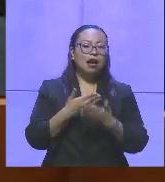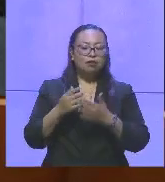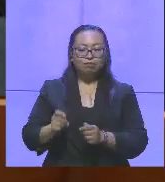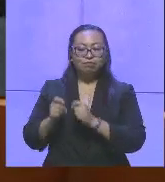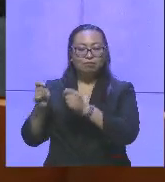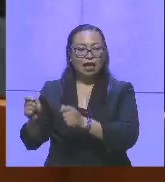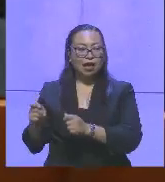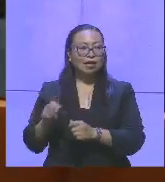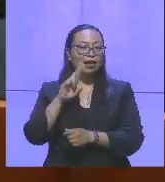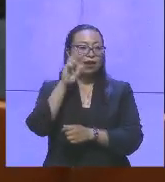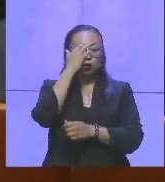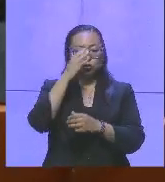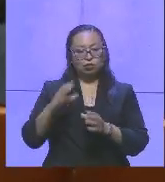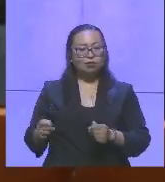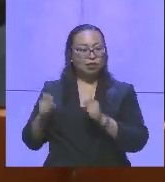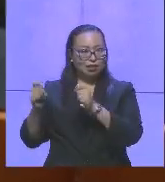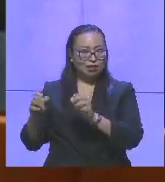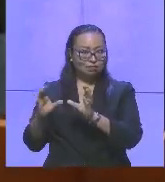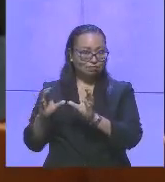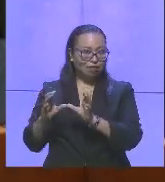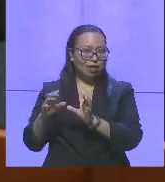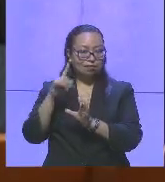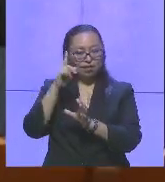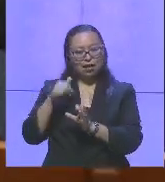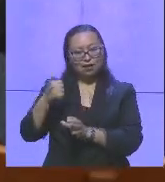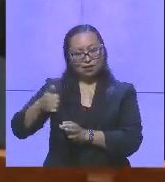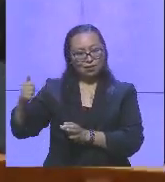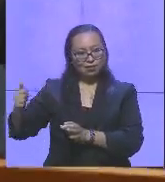de reconocimientos a los participantes. Muchas gracias.